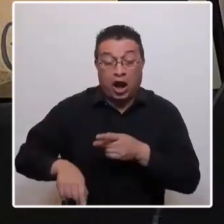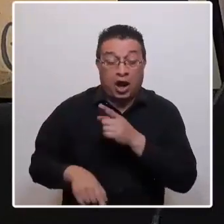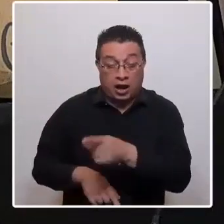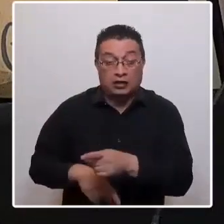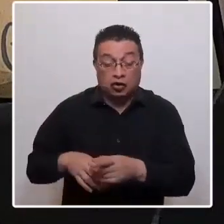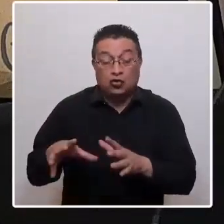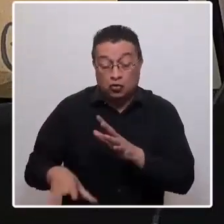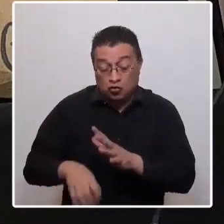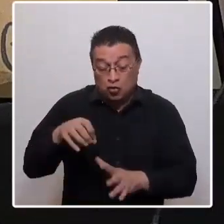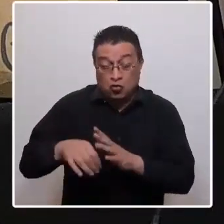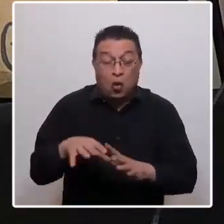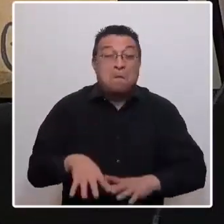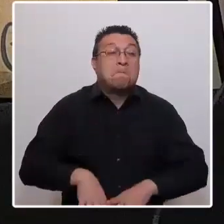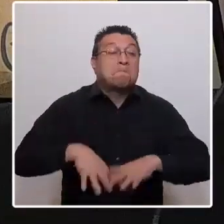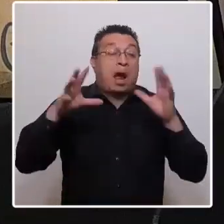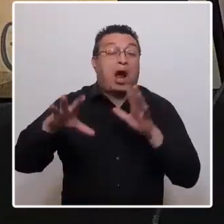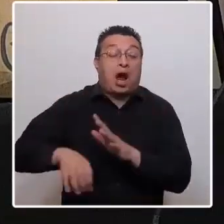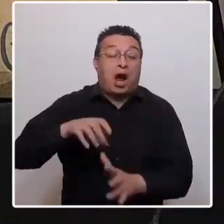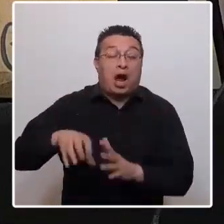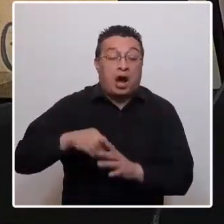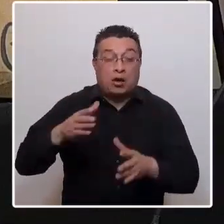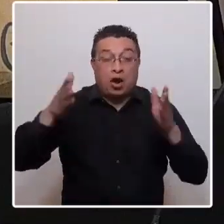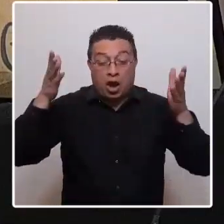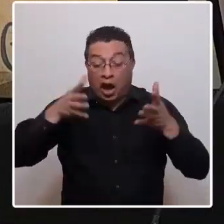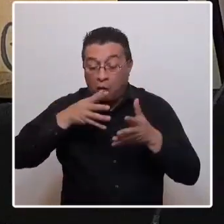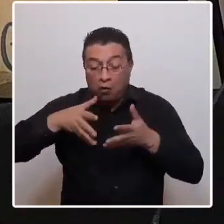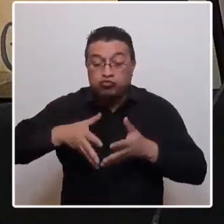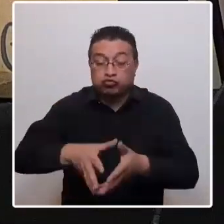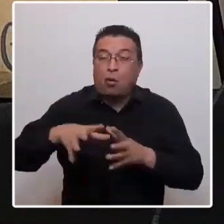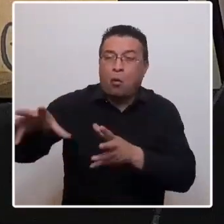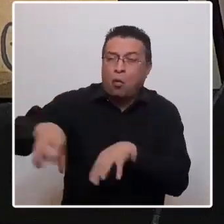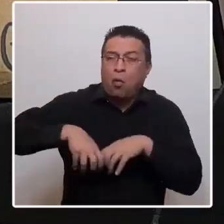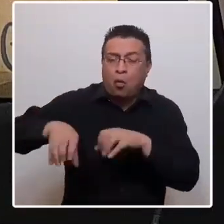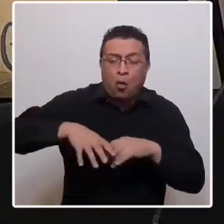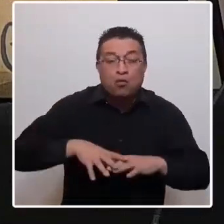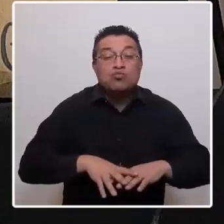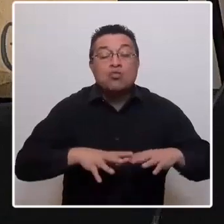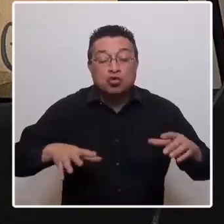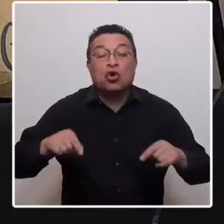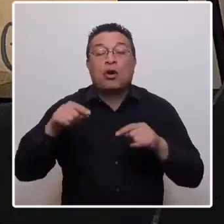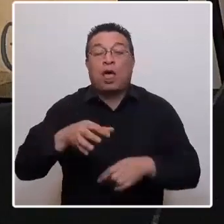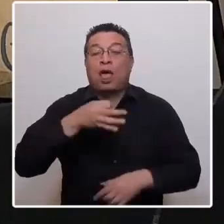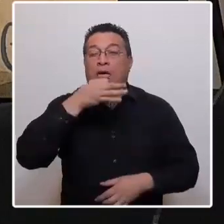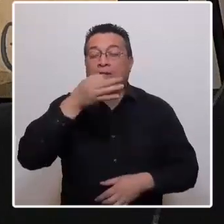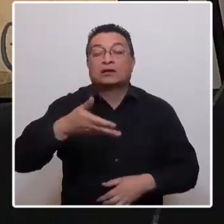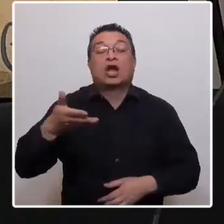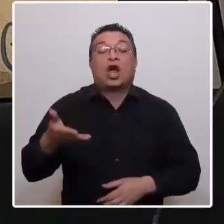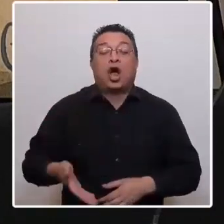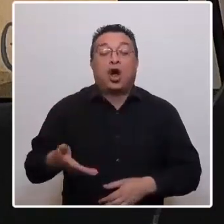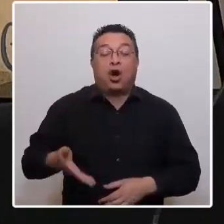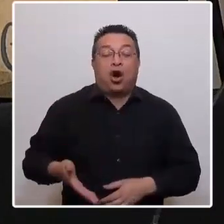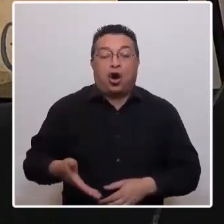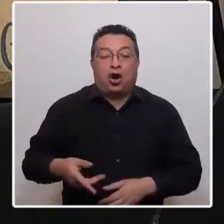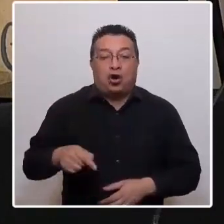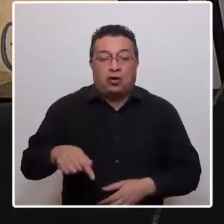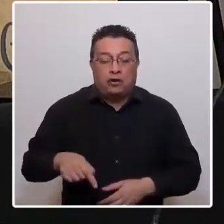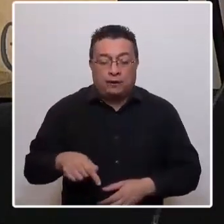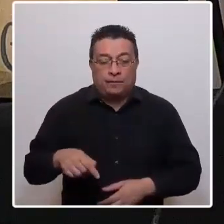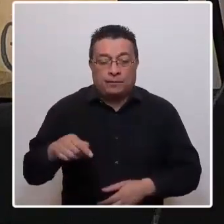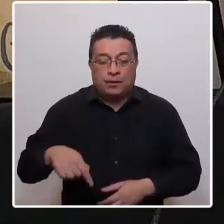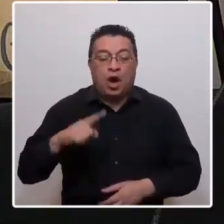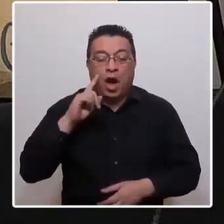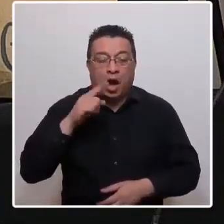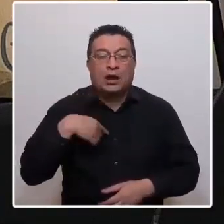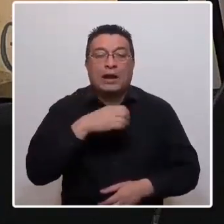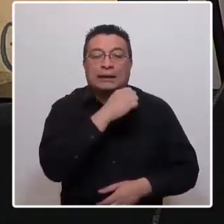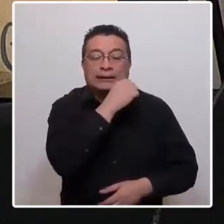extrayendo mucho más de lo que producen las cuencas y diciendo que hoy estamos en